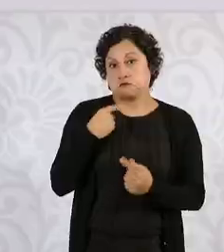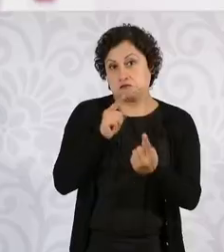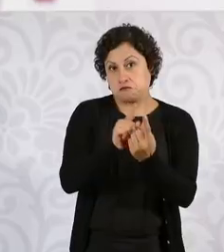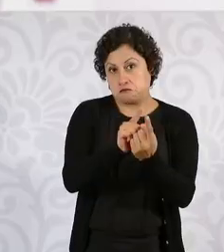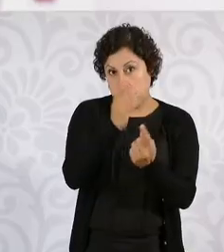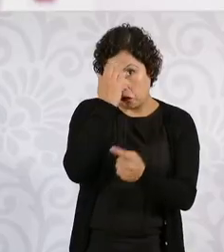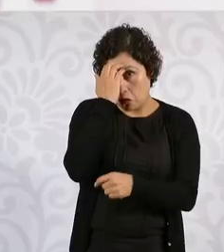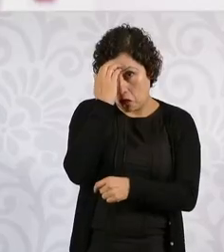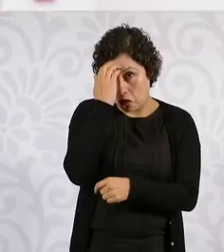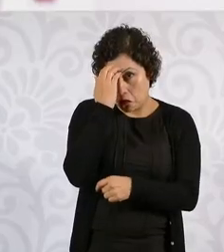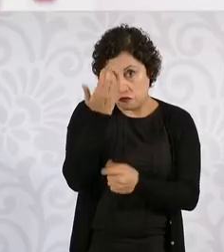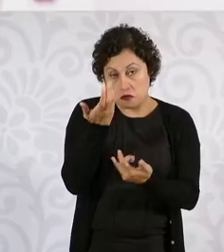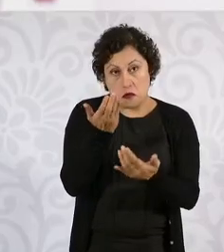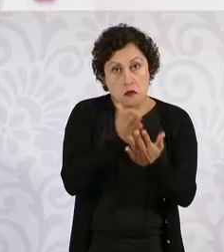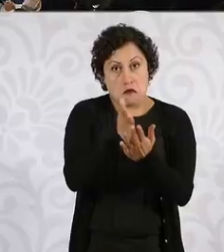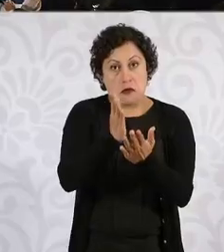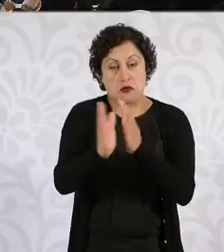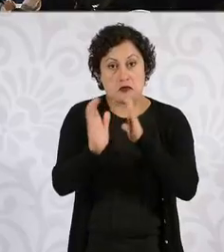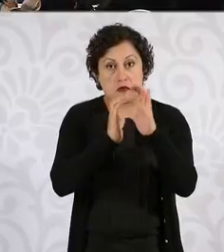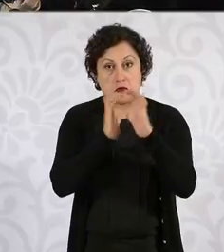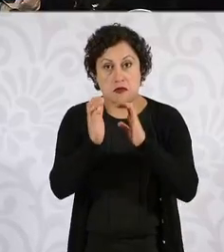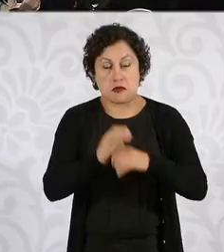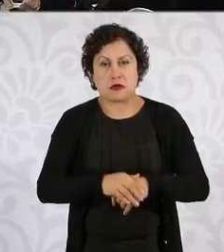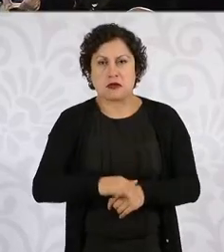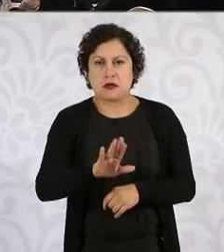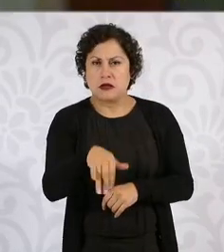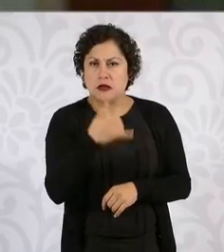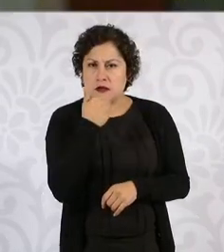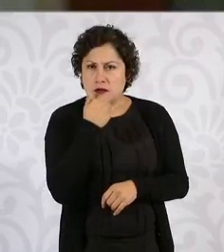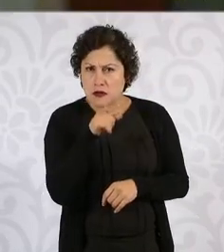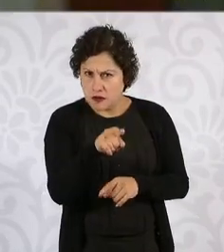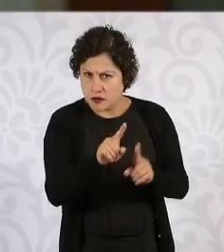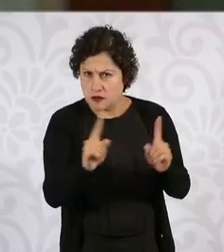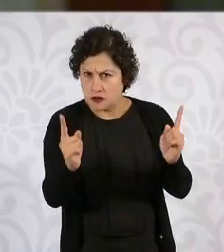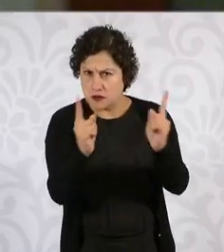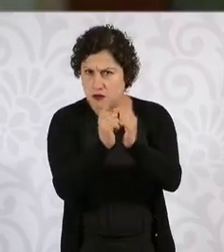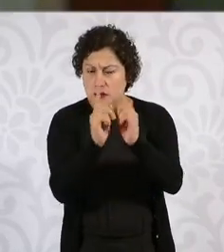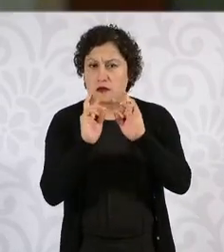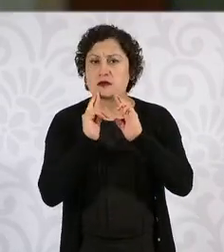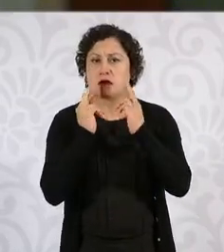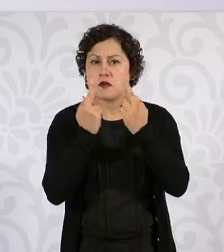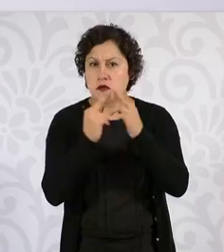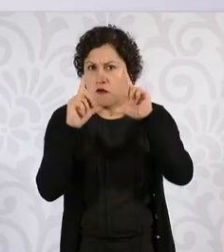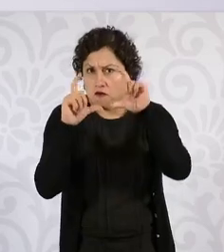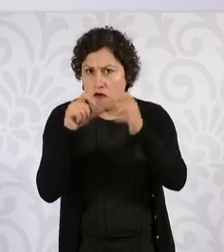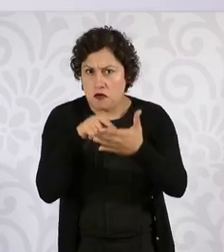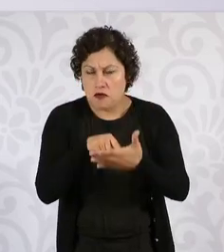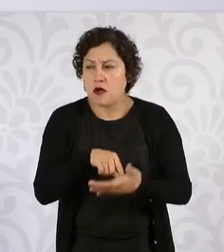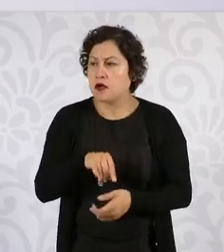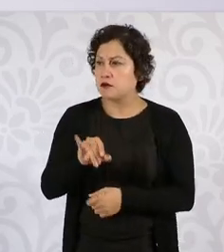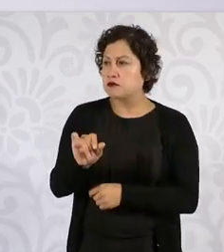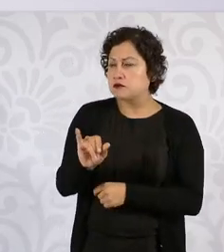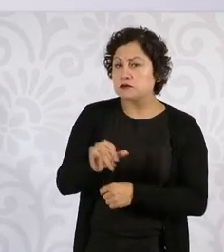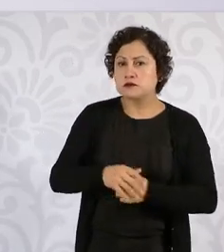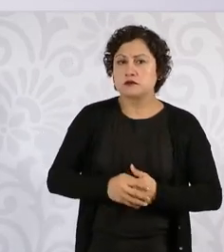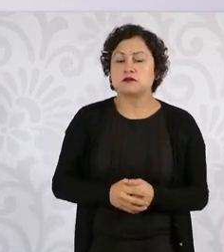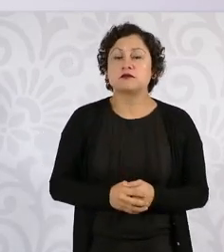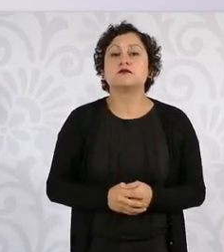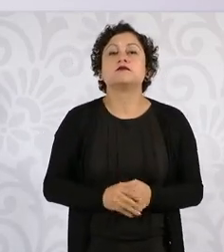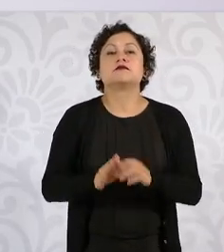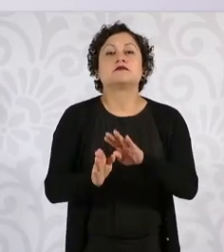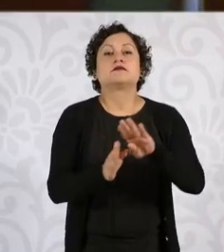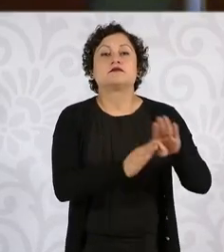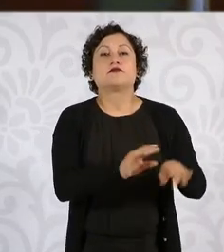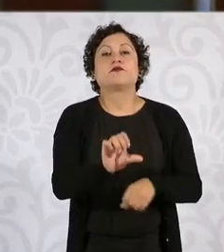medios. Ok, pero sí se reunió con él el otro día. Hay una foto juntos. Sí. Okay. Bueno, otro tema que